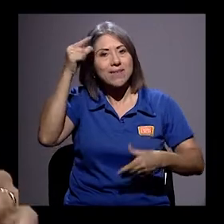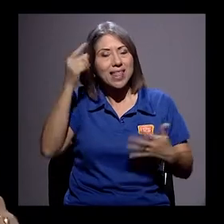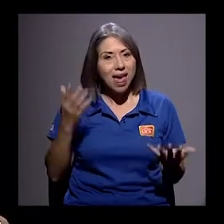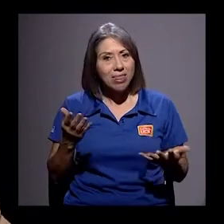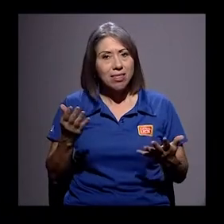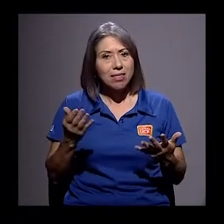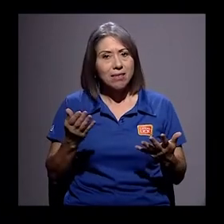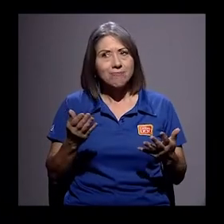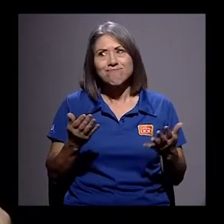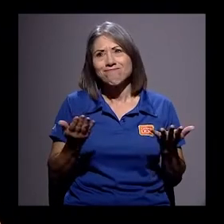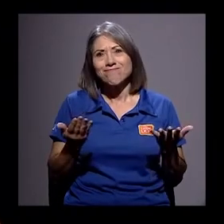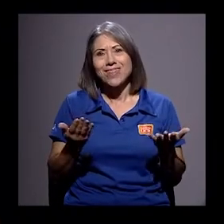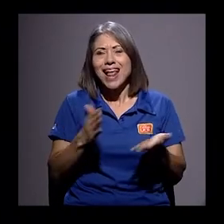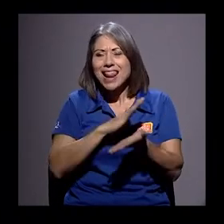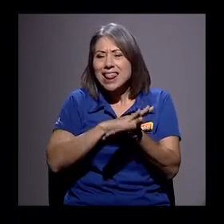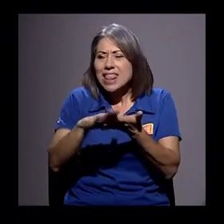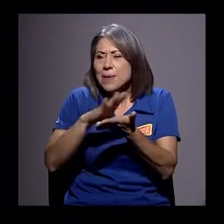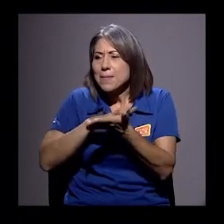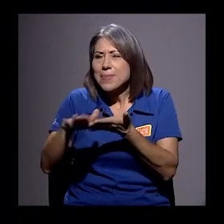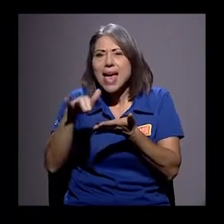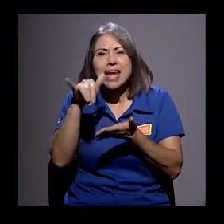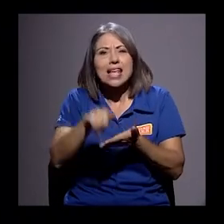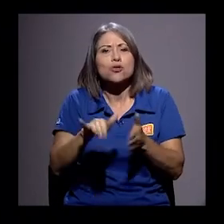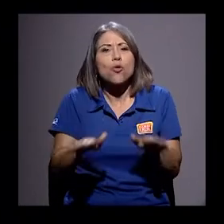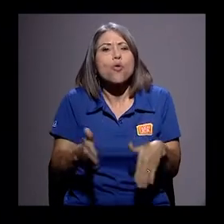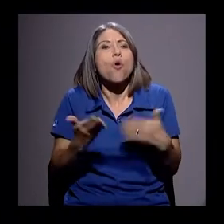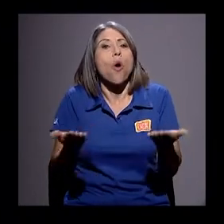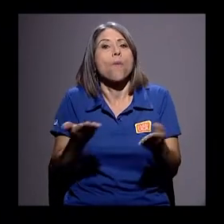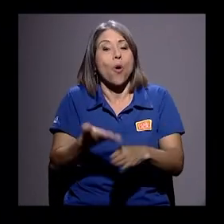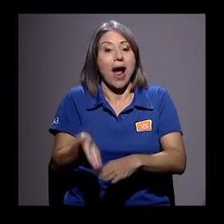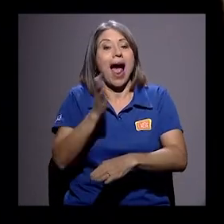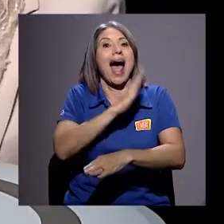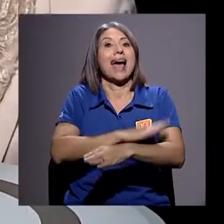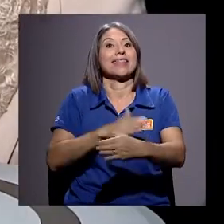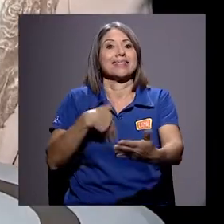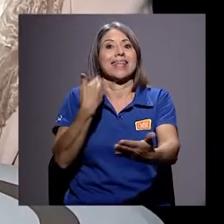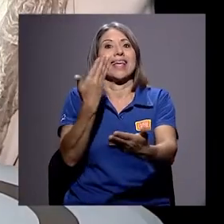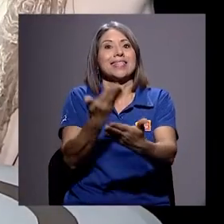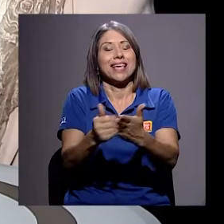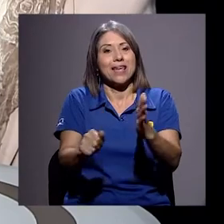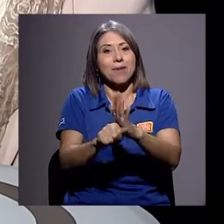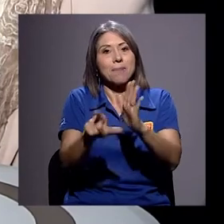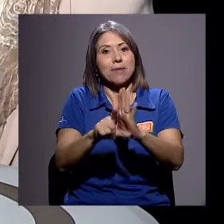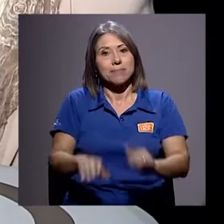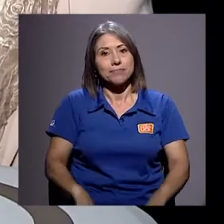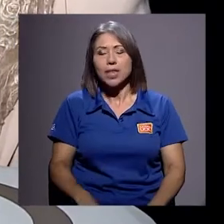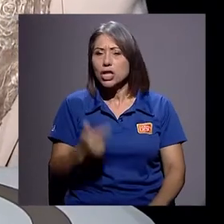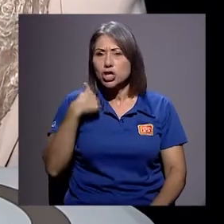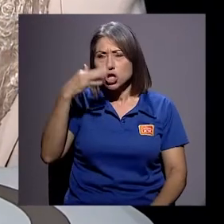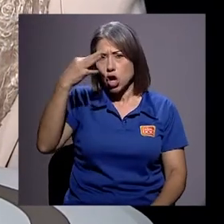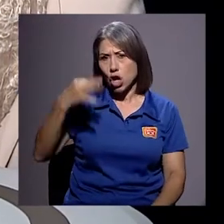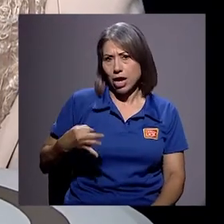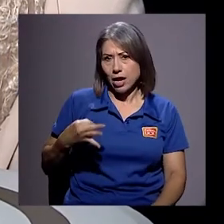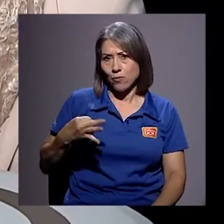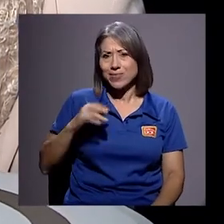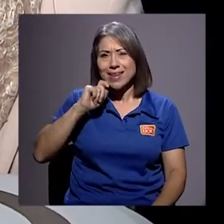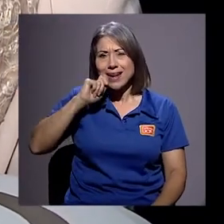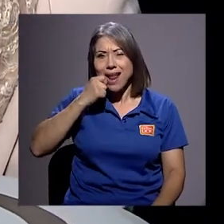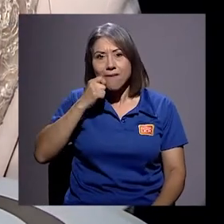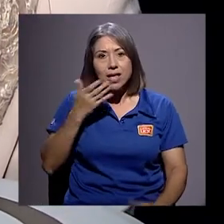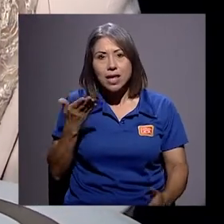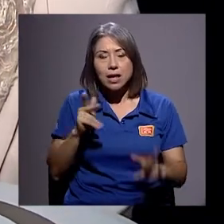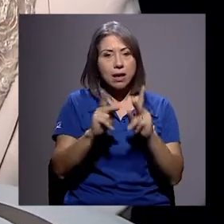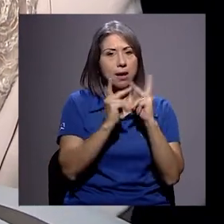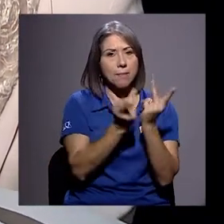limpiar ese ecosistema antes de que llegue a puerta segura es que yo creo que la clave está de nuevo en los